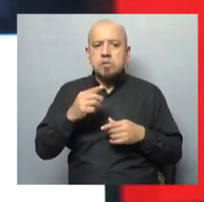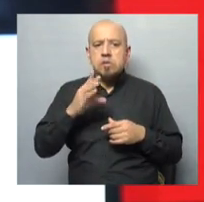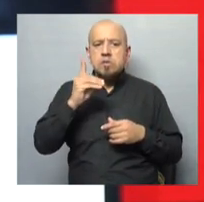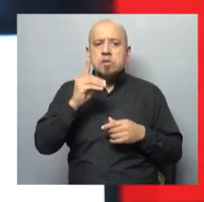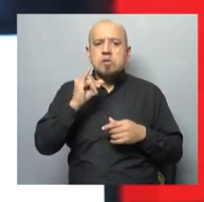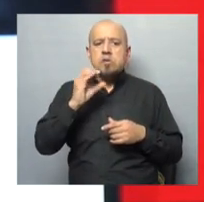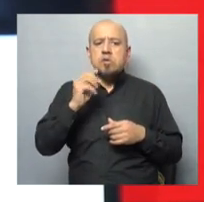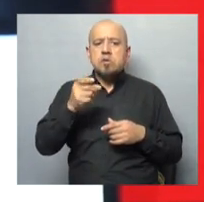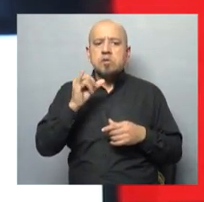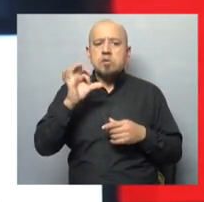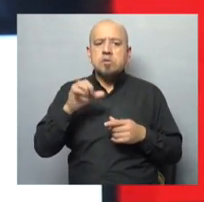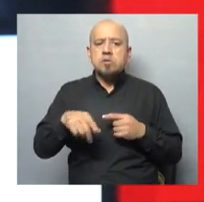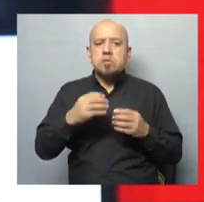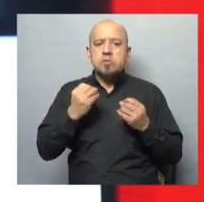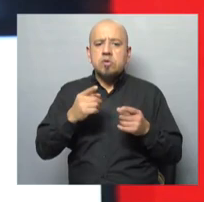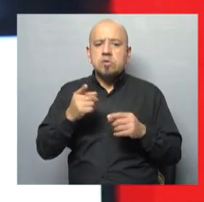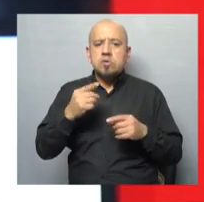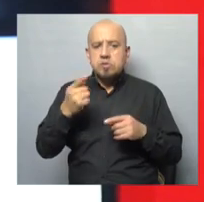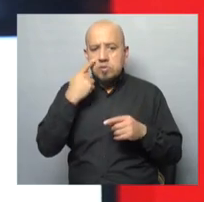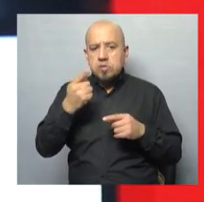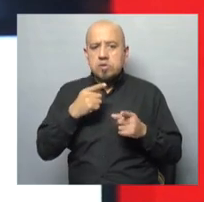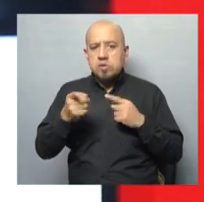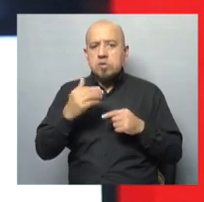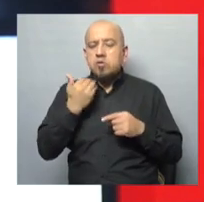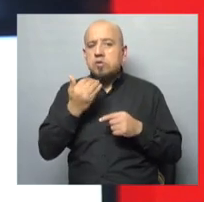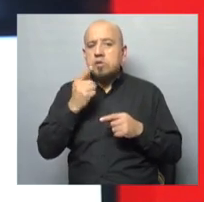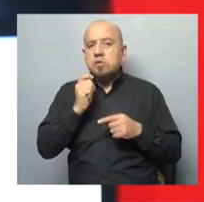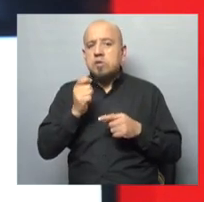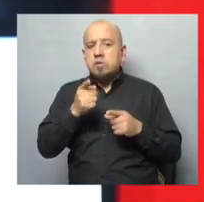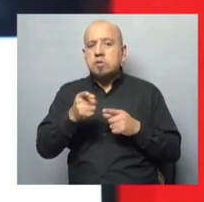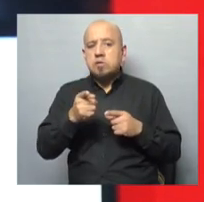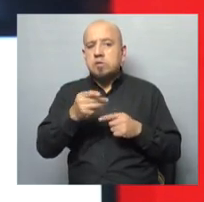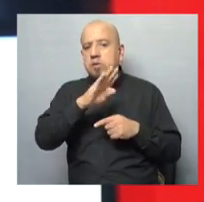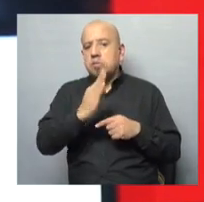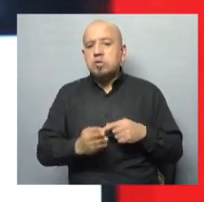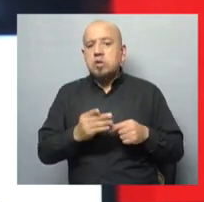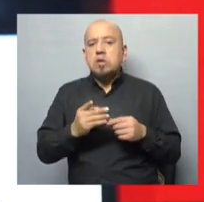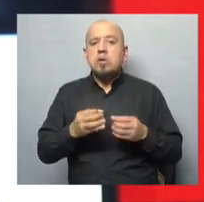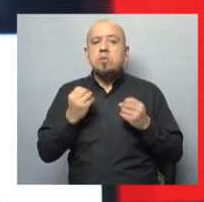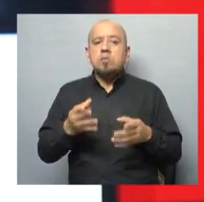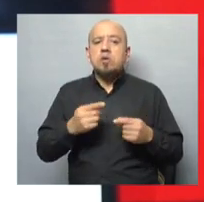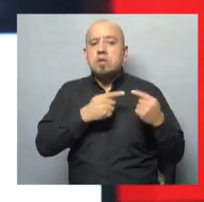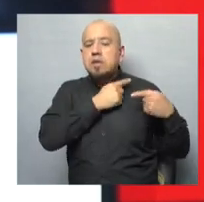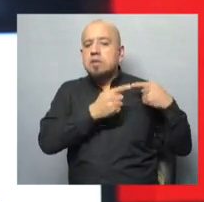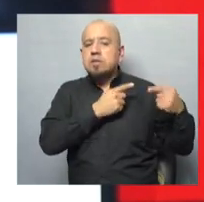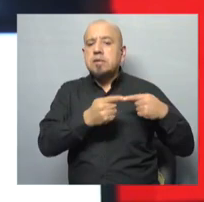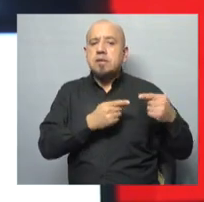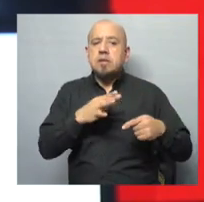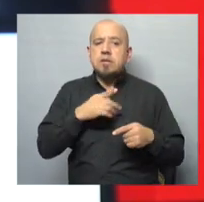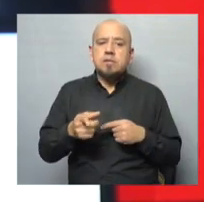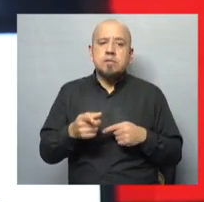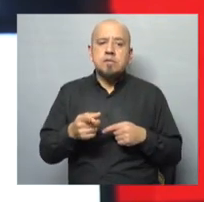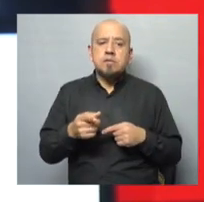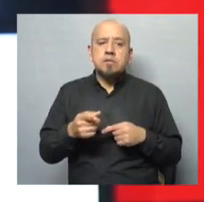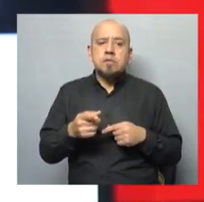porque si no me conoce de antes no sabe quién ese sector sabes quién es ese personaje porque las series tienen una cosa